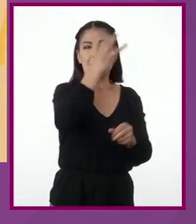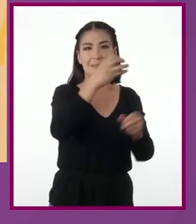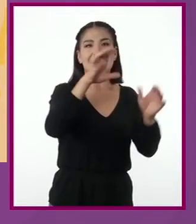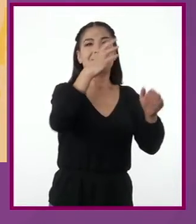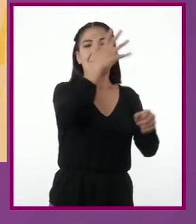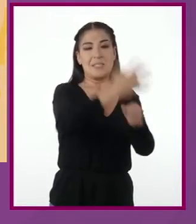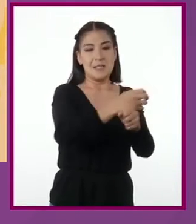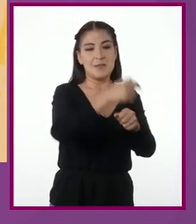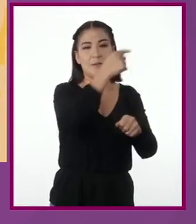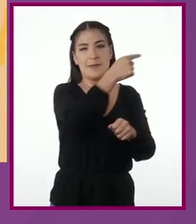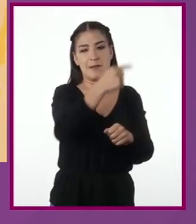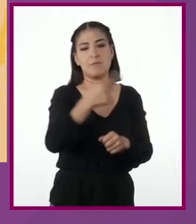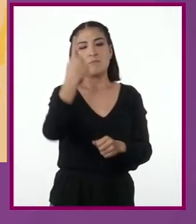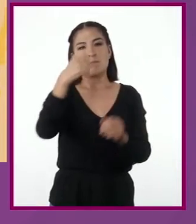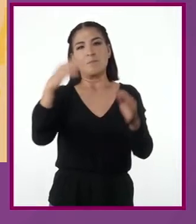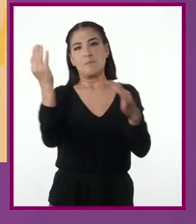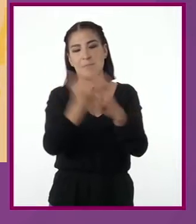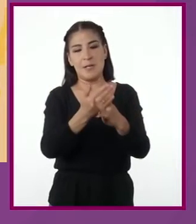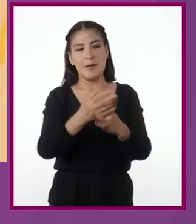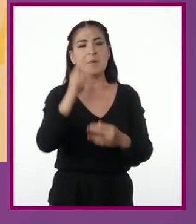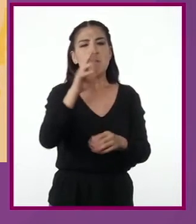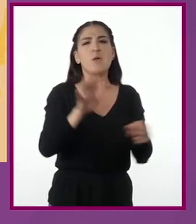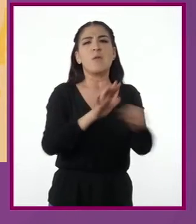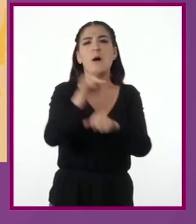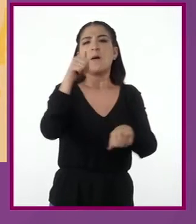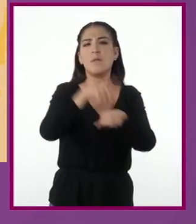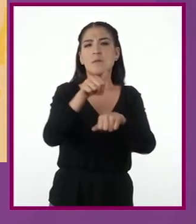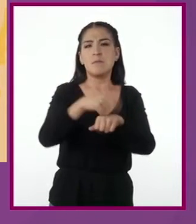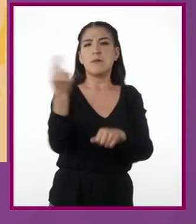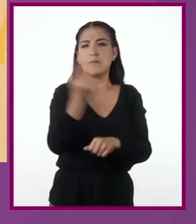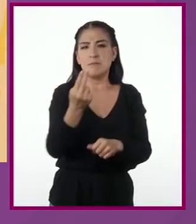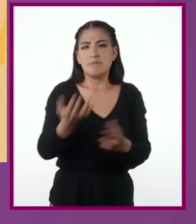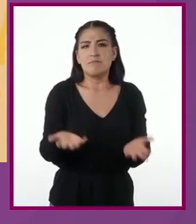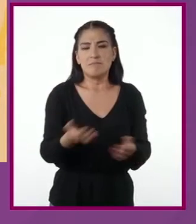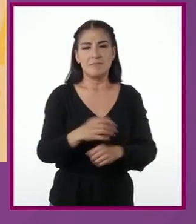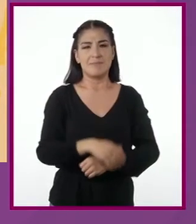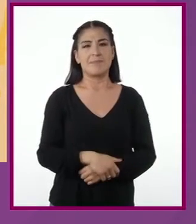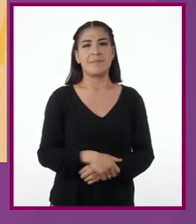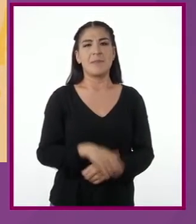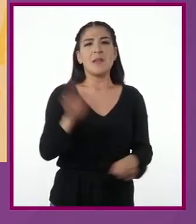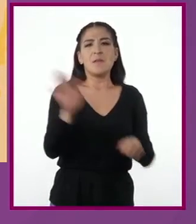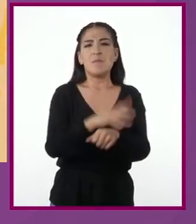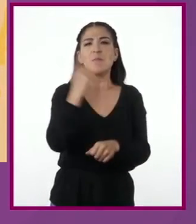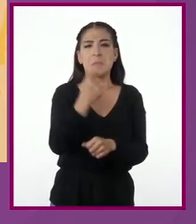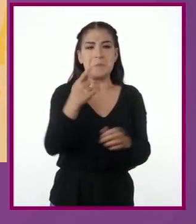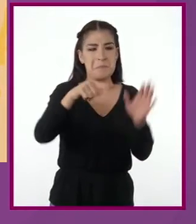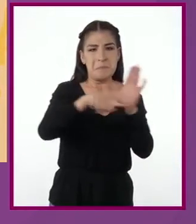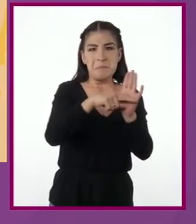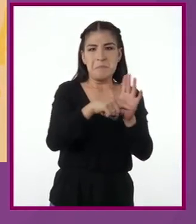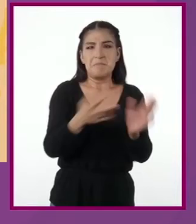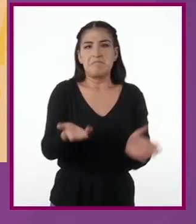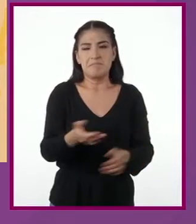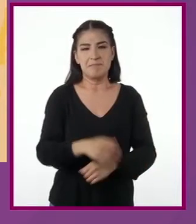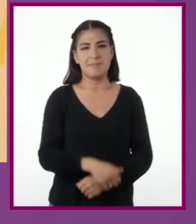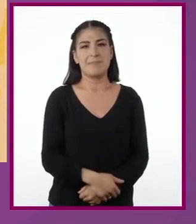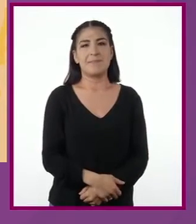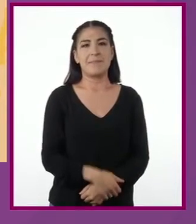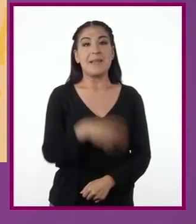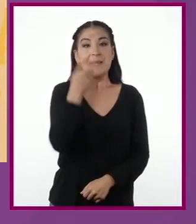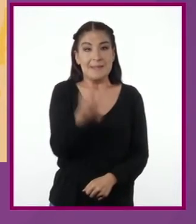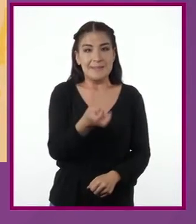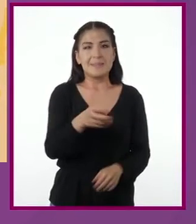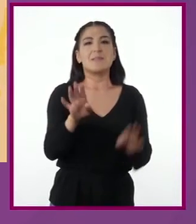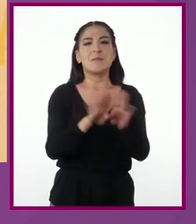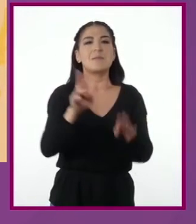1/2. ¿Qué fracción de litro necesitaremos? ¿Por qué negativo? En este